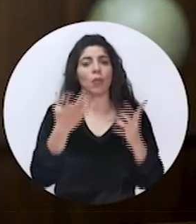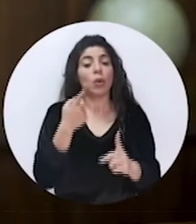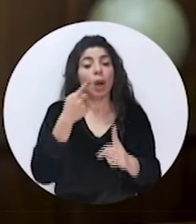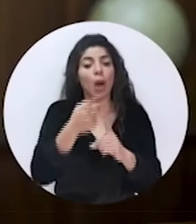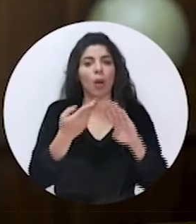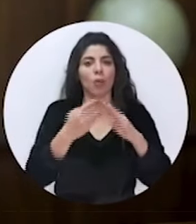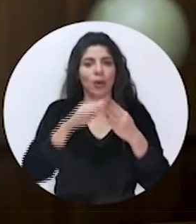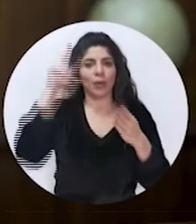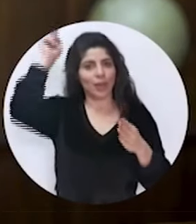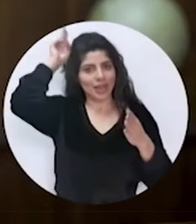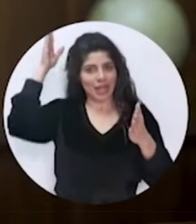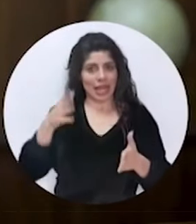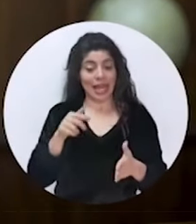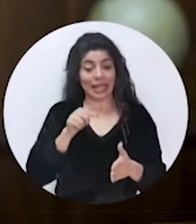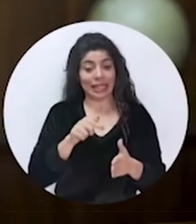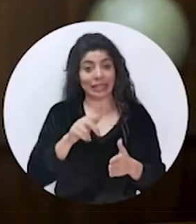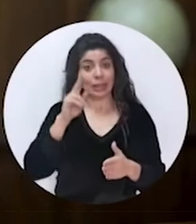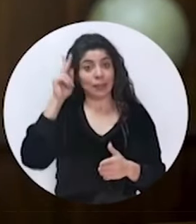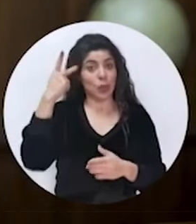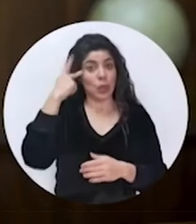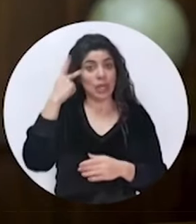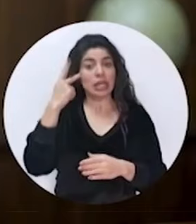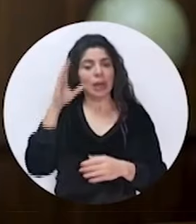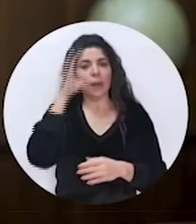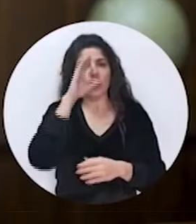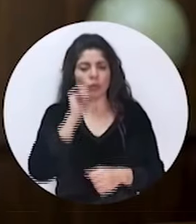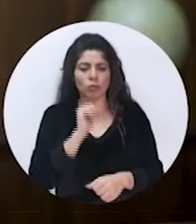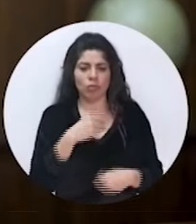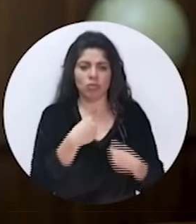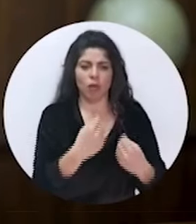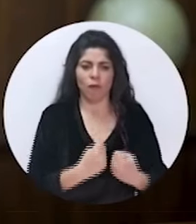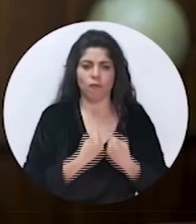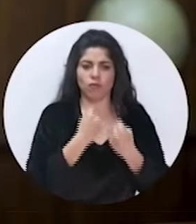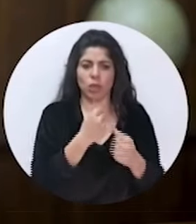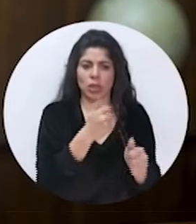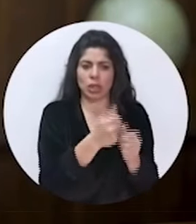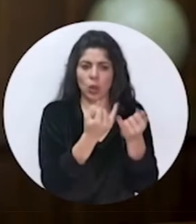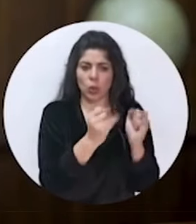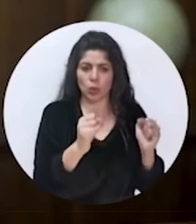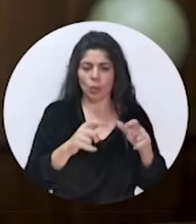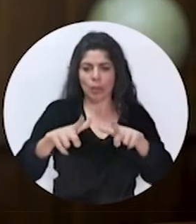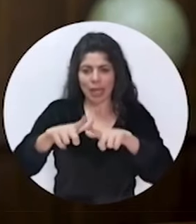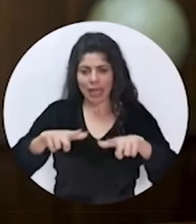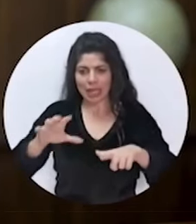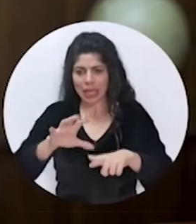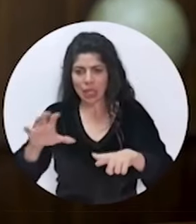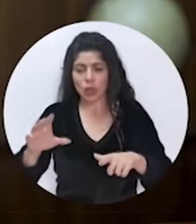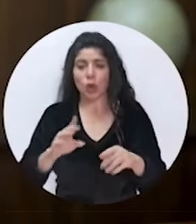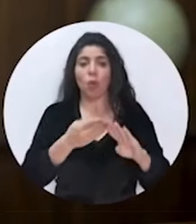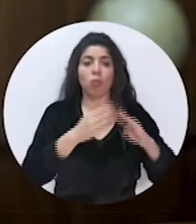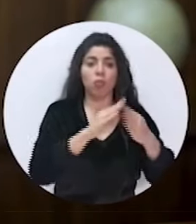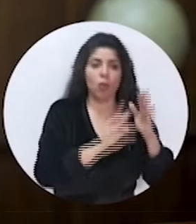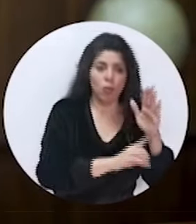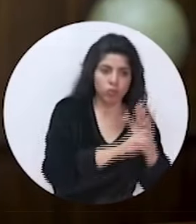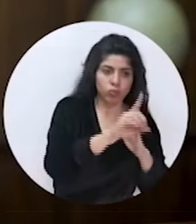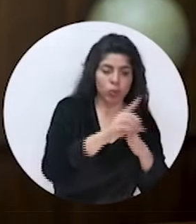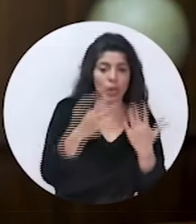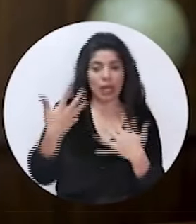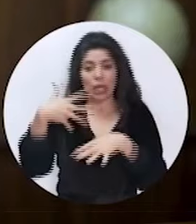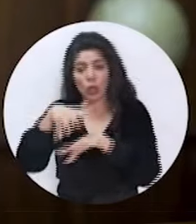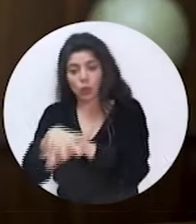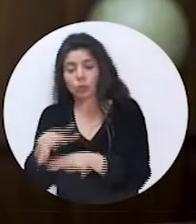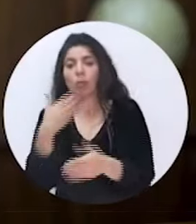de la política pública de los pueblos indígenas. Esta será una política que fortalezca la autonomía y la territorialidad, el